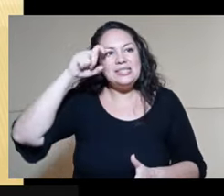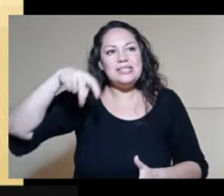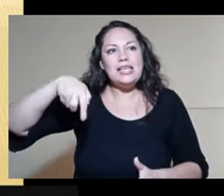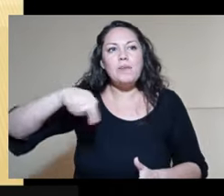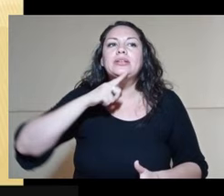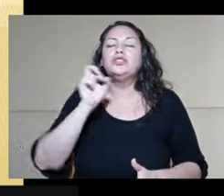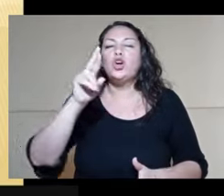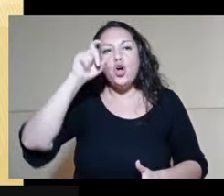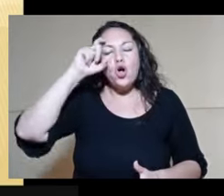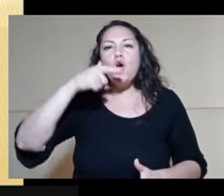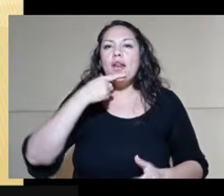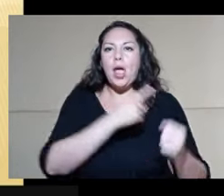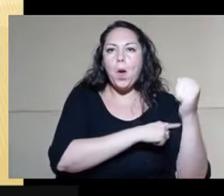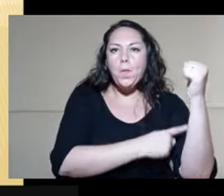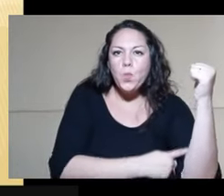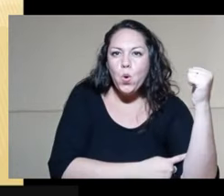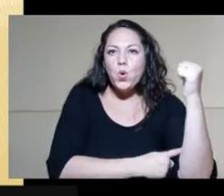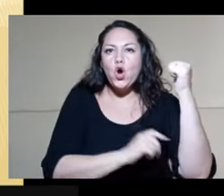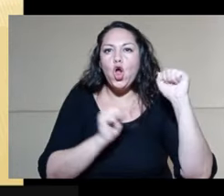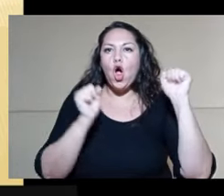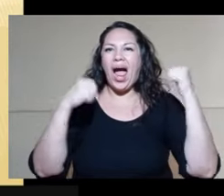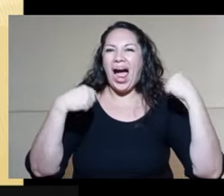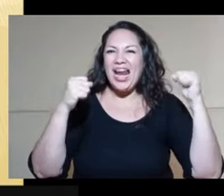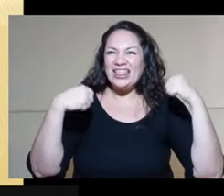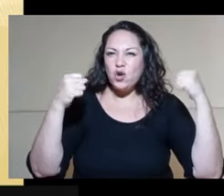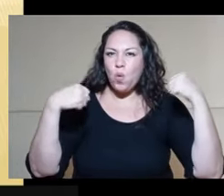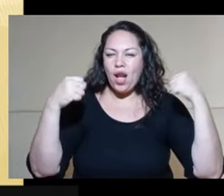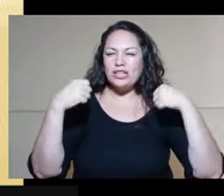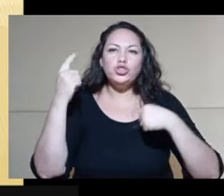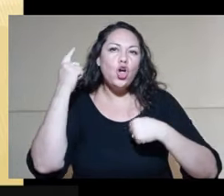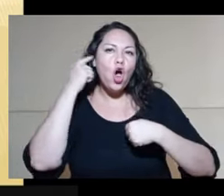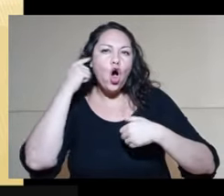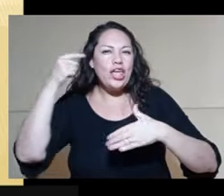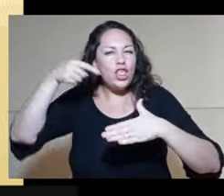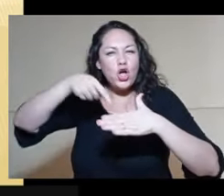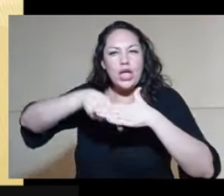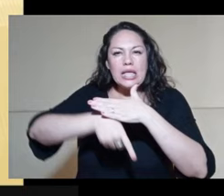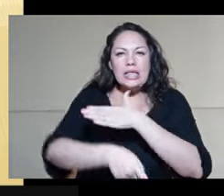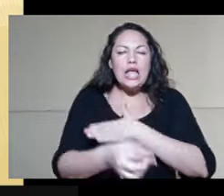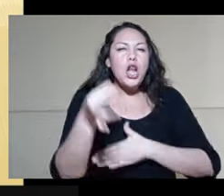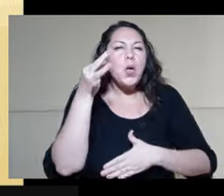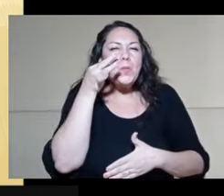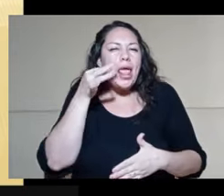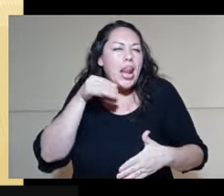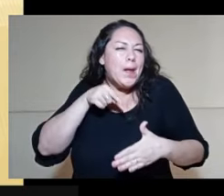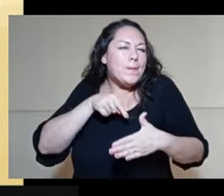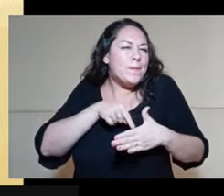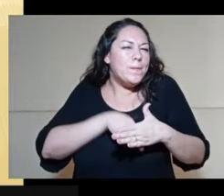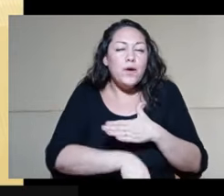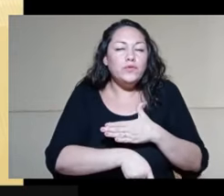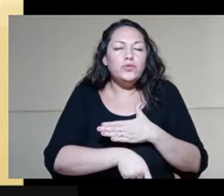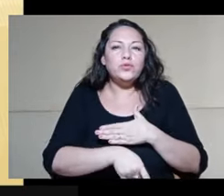viene, ¿no es cierto?, de los músculos, de las articulaciones, del oído interno y de la parte de la capa más profunda de la